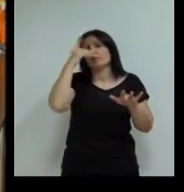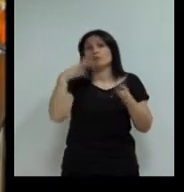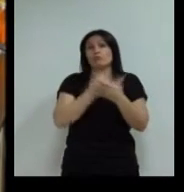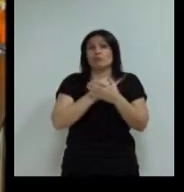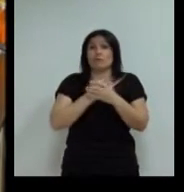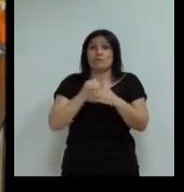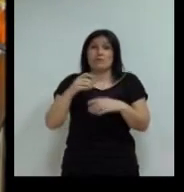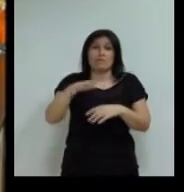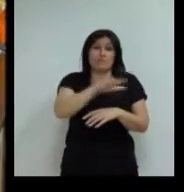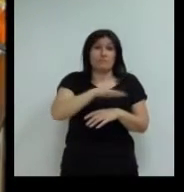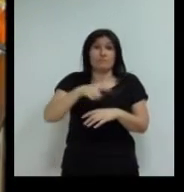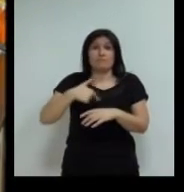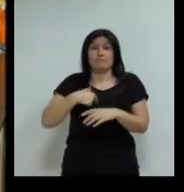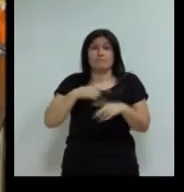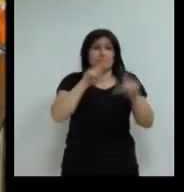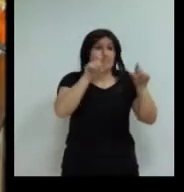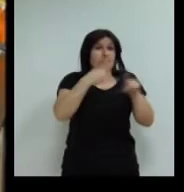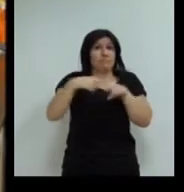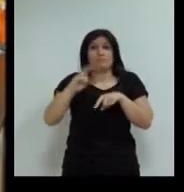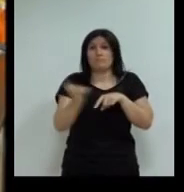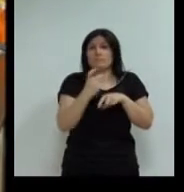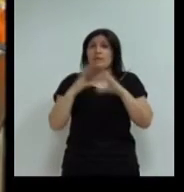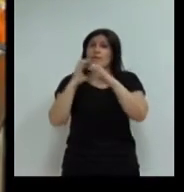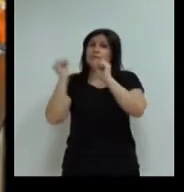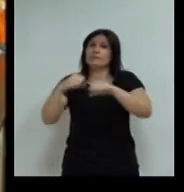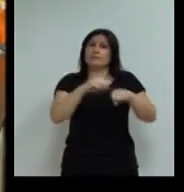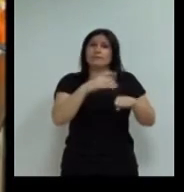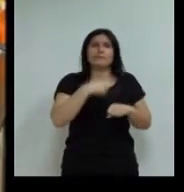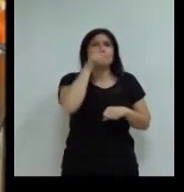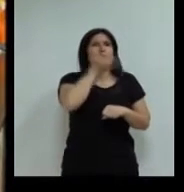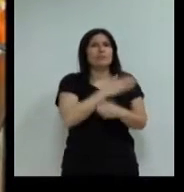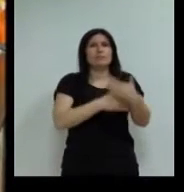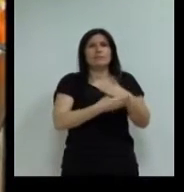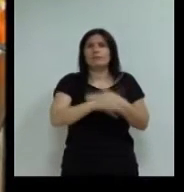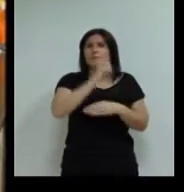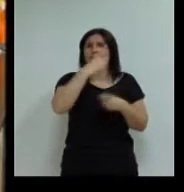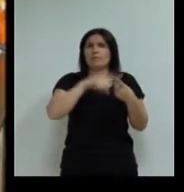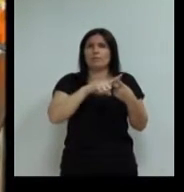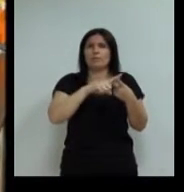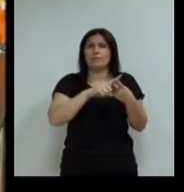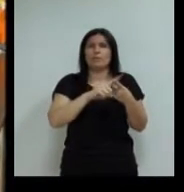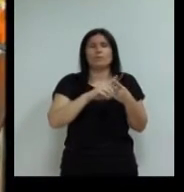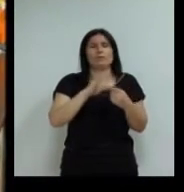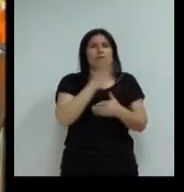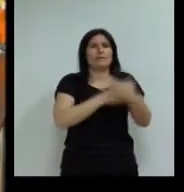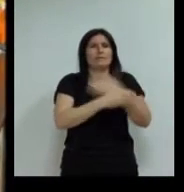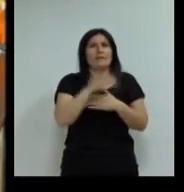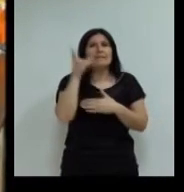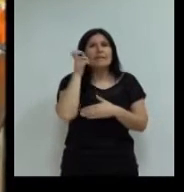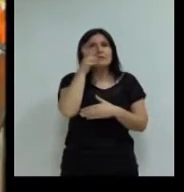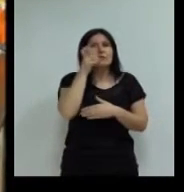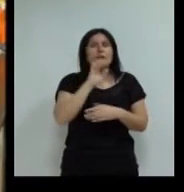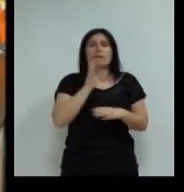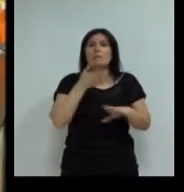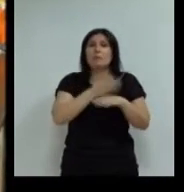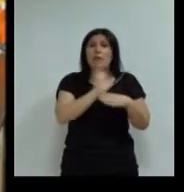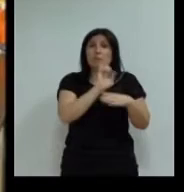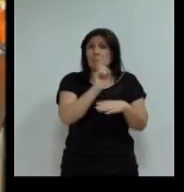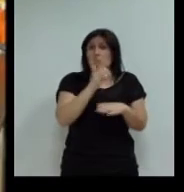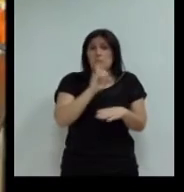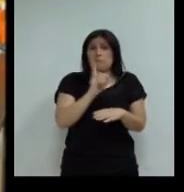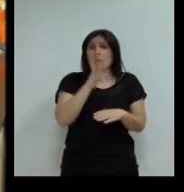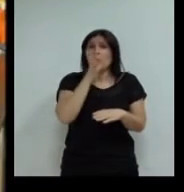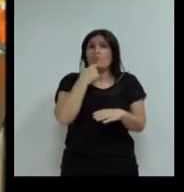implicadas. Primero al usuario final, el discapacitado, la persona con discapacidad sensorial que no ha ido al cine porque nadie le